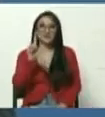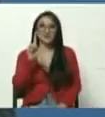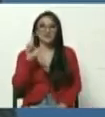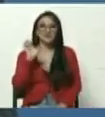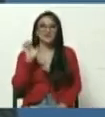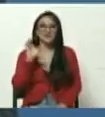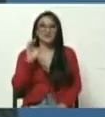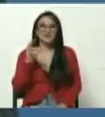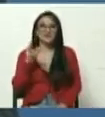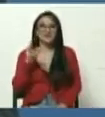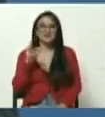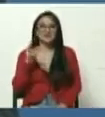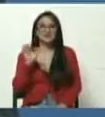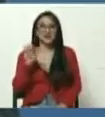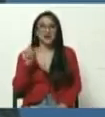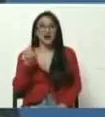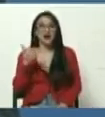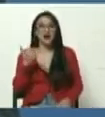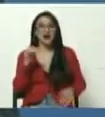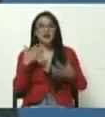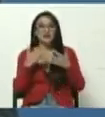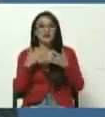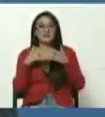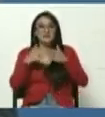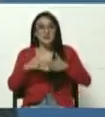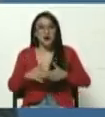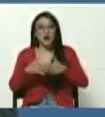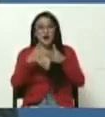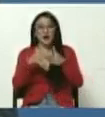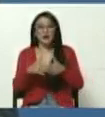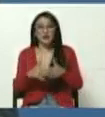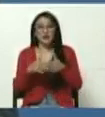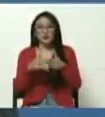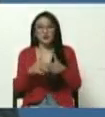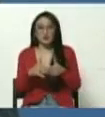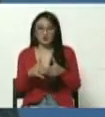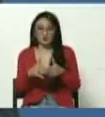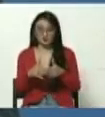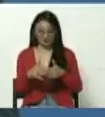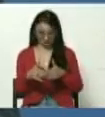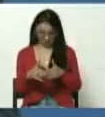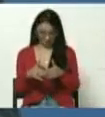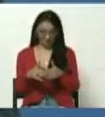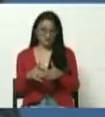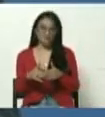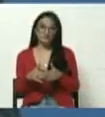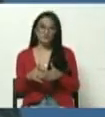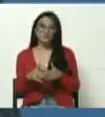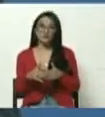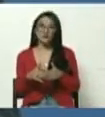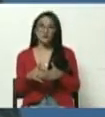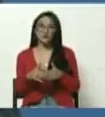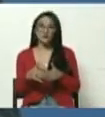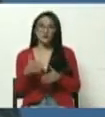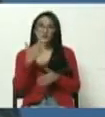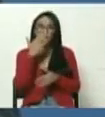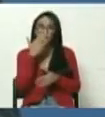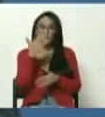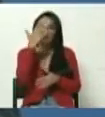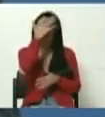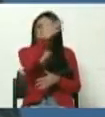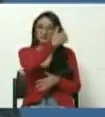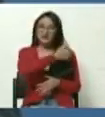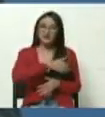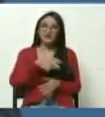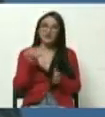que tenemos un barco fondeado frente al muelle de Monómeros en